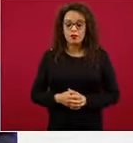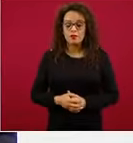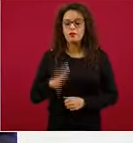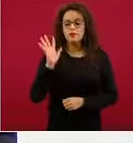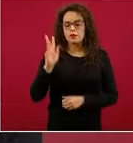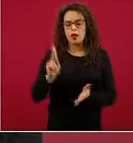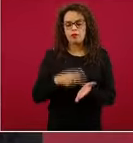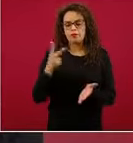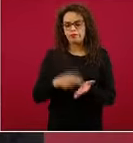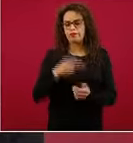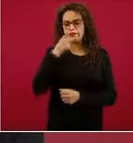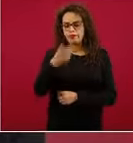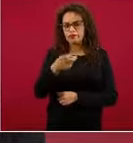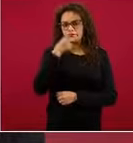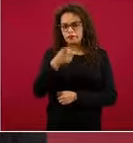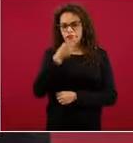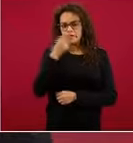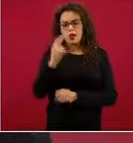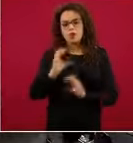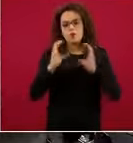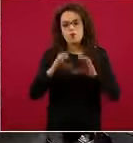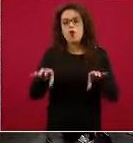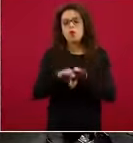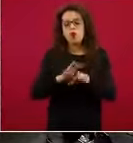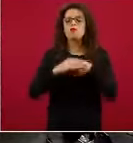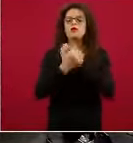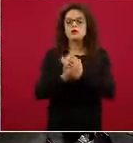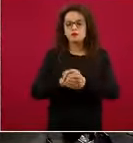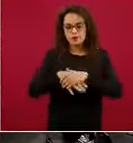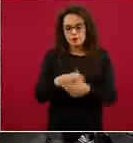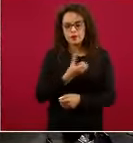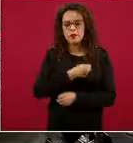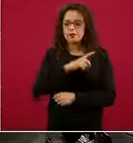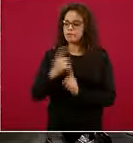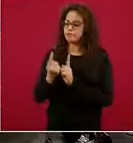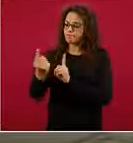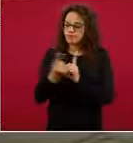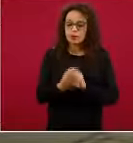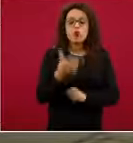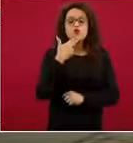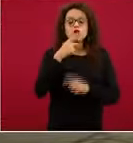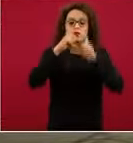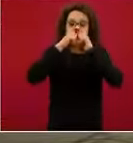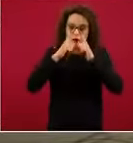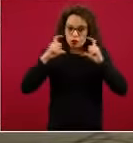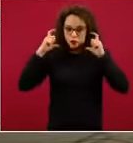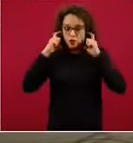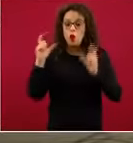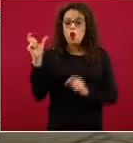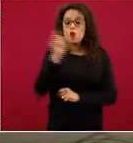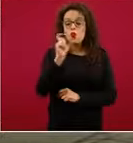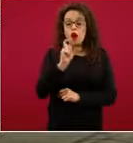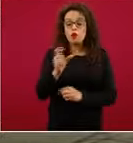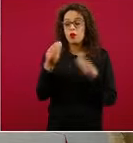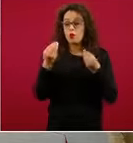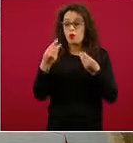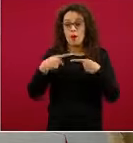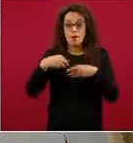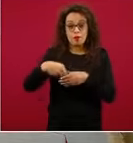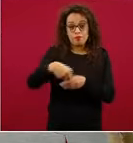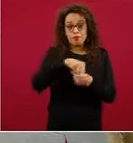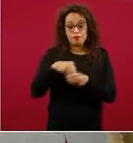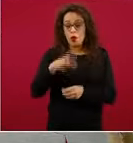innumerables ocasiones, la sana distancia, el lavado de manos, el uso de cubrebocas cuando las distancias no se pueden conservar